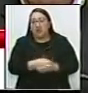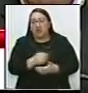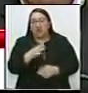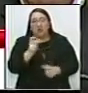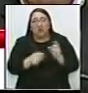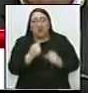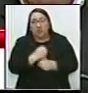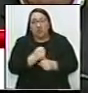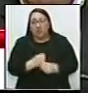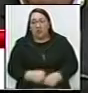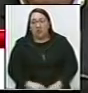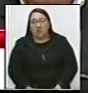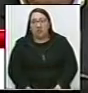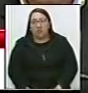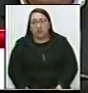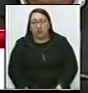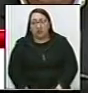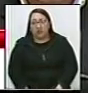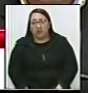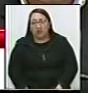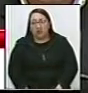sus trabajadores.